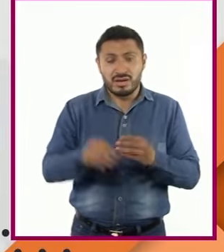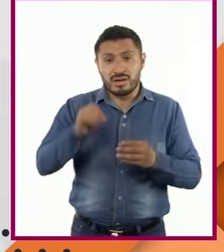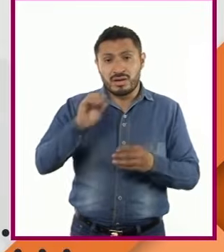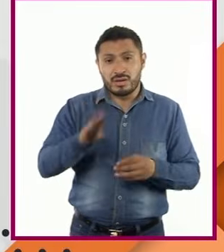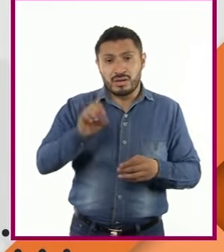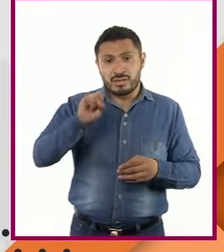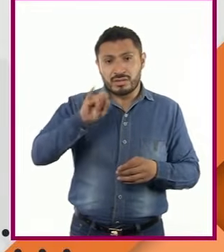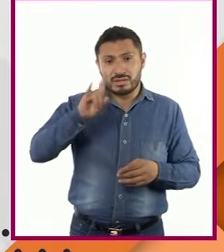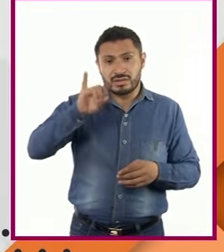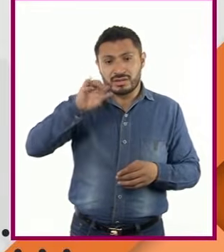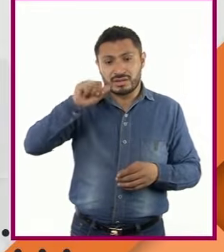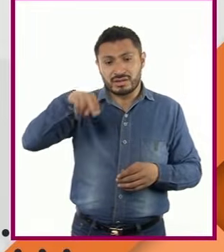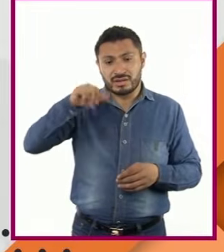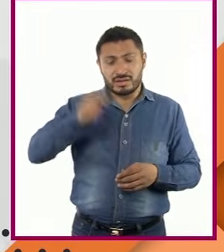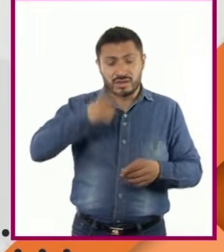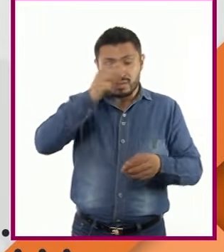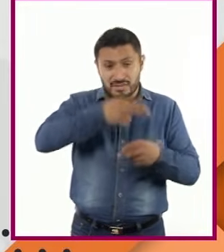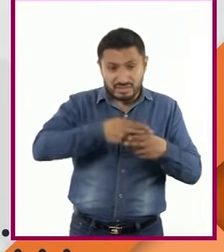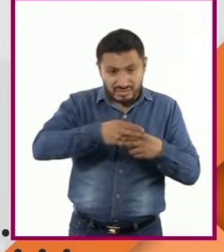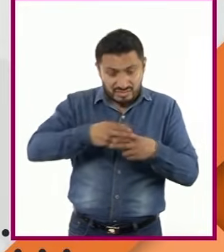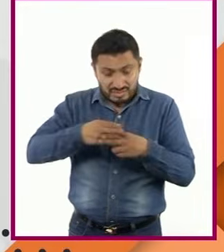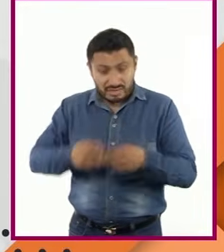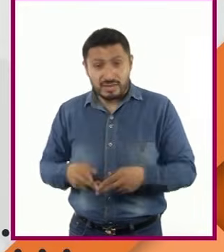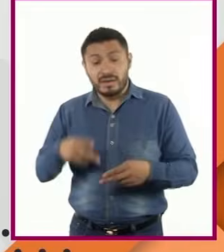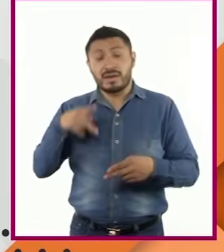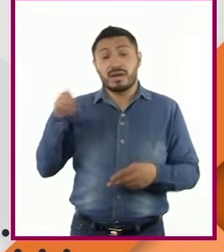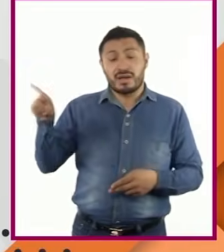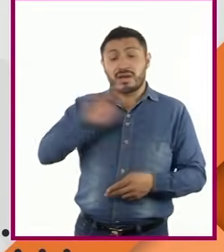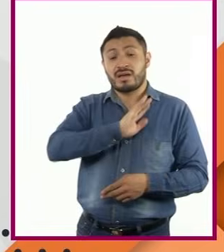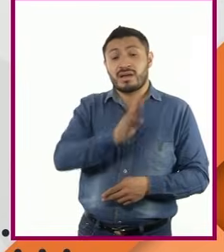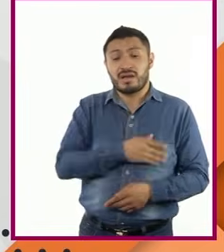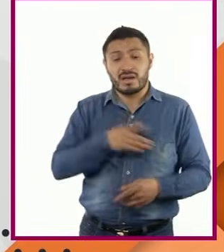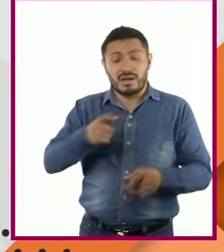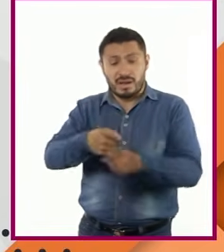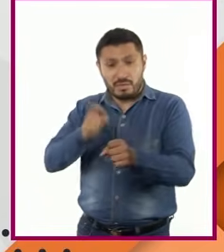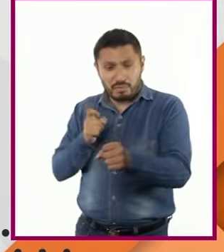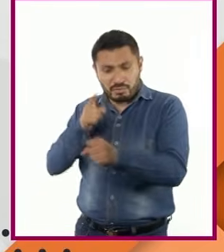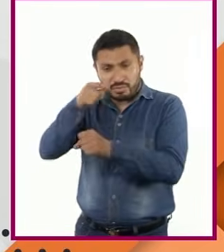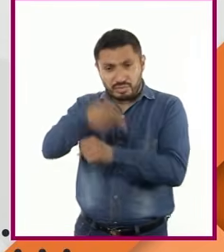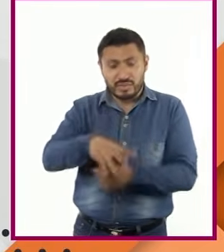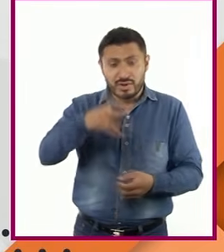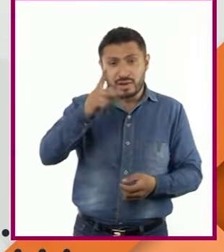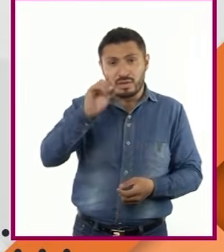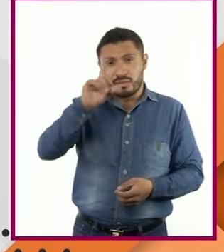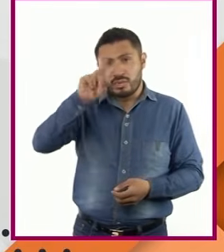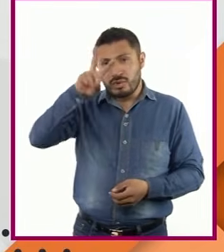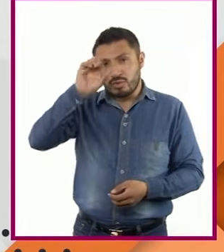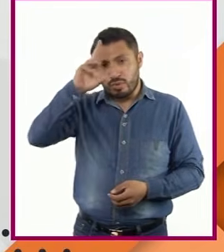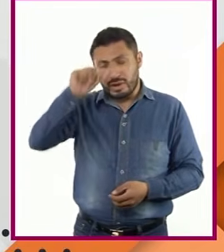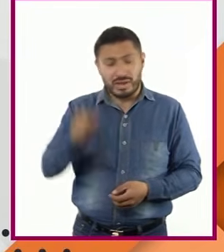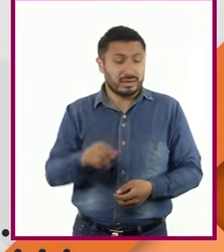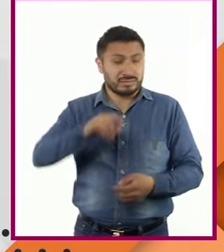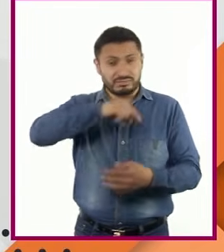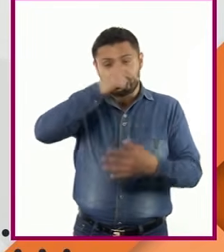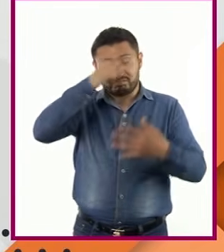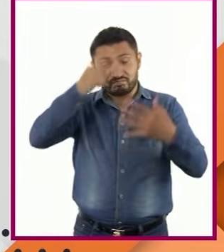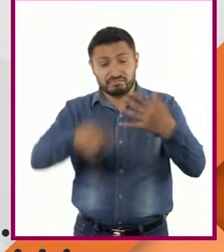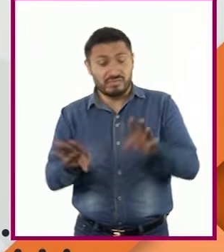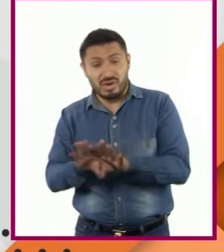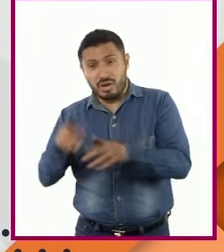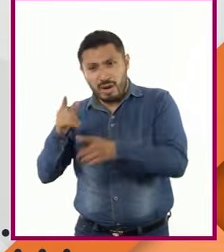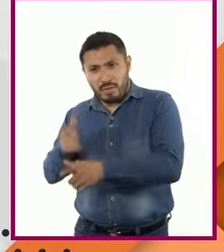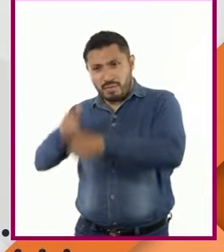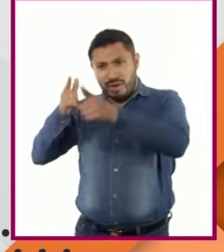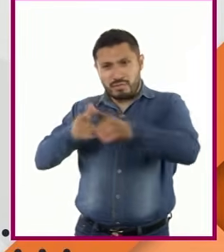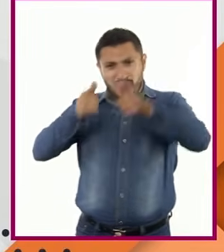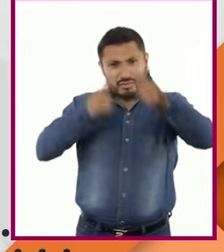obsidiana. Por su parte, los españoles contaban con cañones, pólvora, arcabuces, que eran armas de